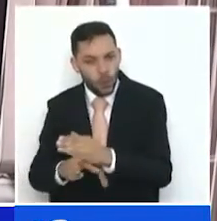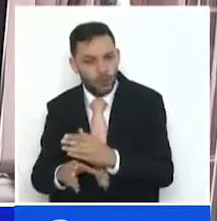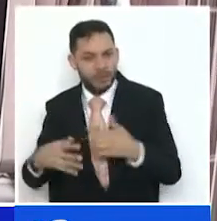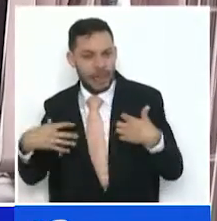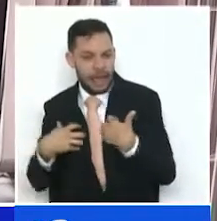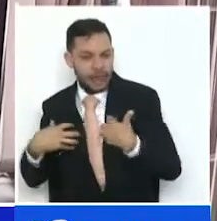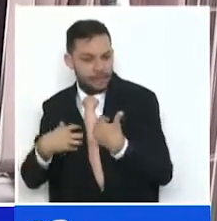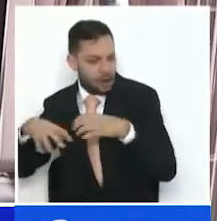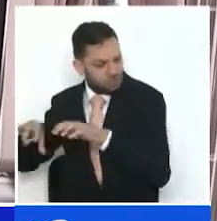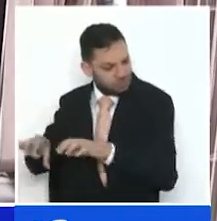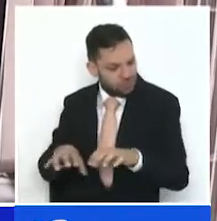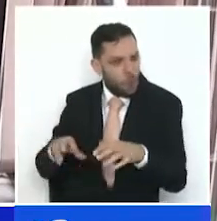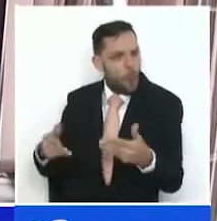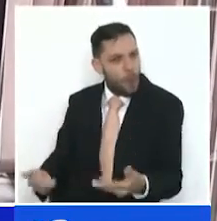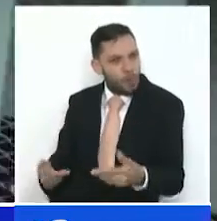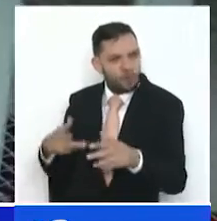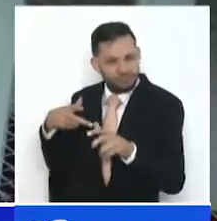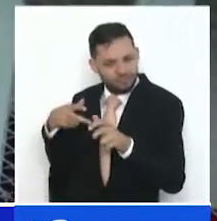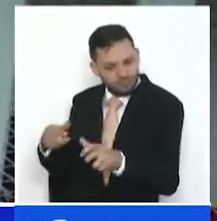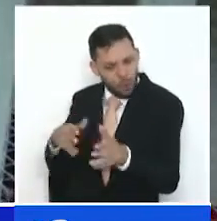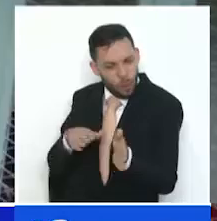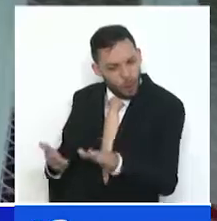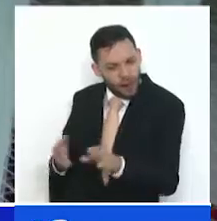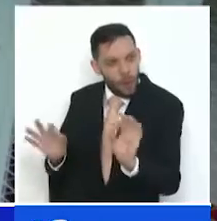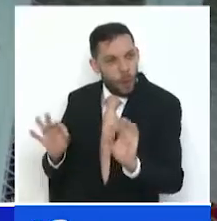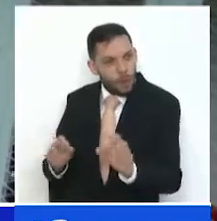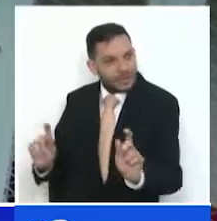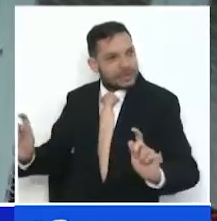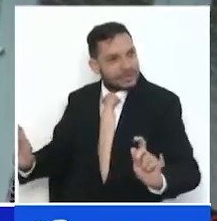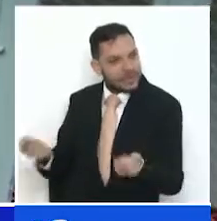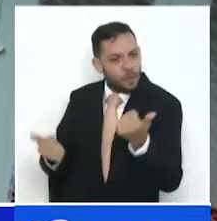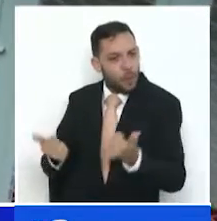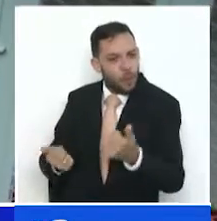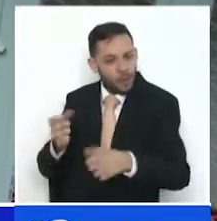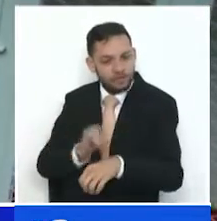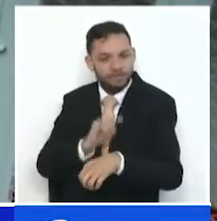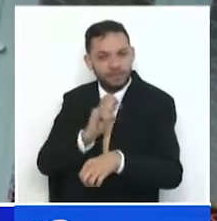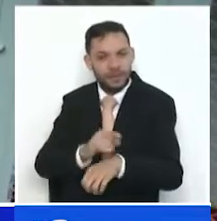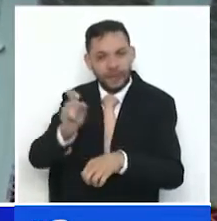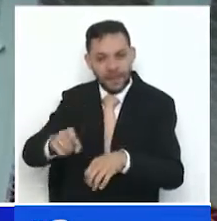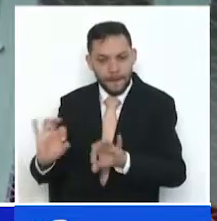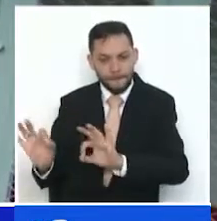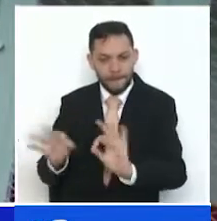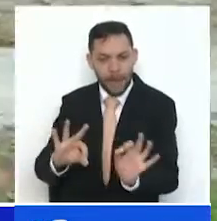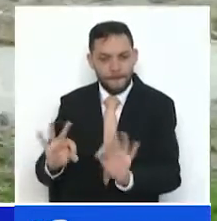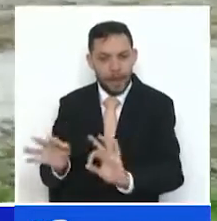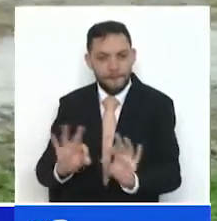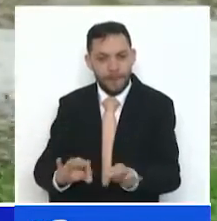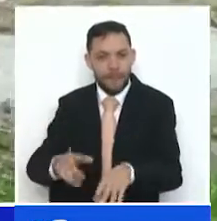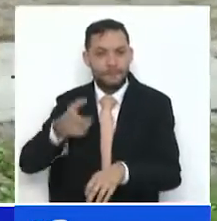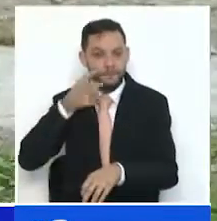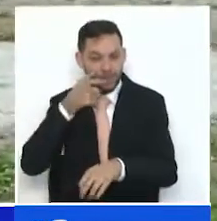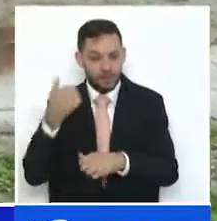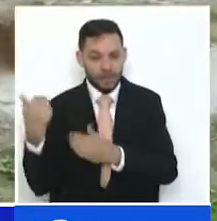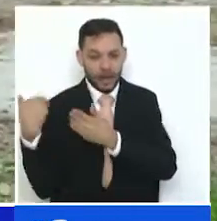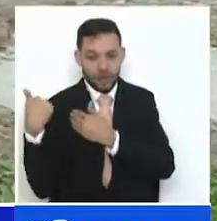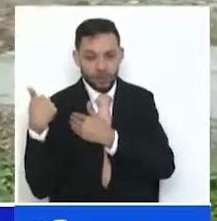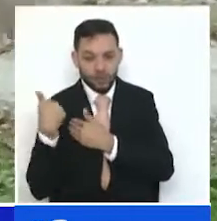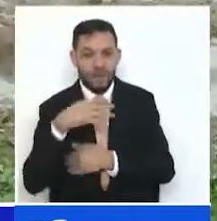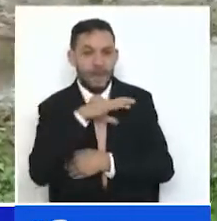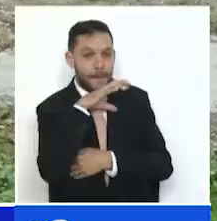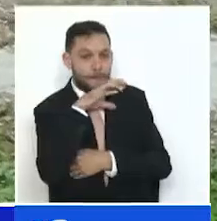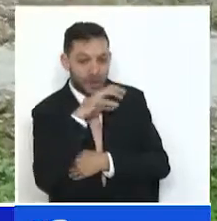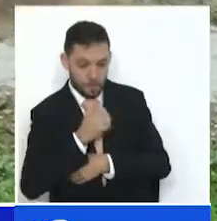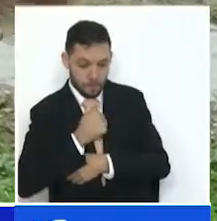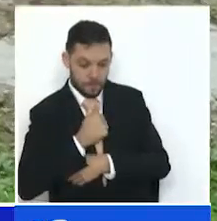del animal, este deberá o no ser sacrificado. Sin embargo, indican que la prevención debe ser por parte de los cuidadores de los caninos. En